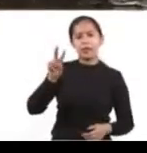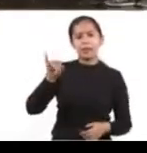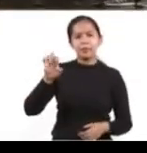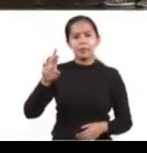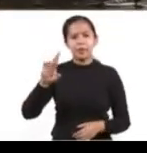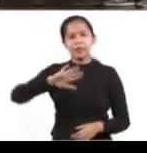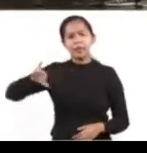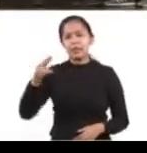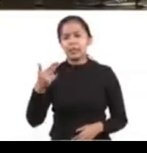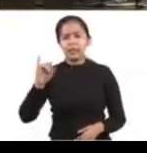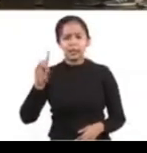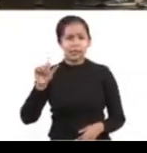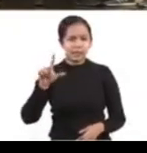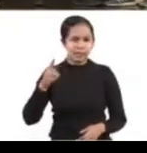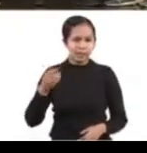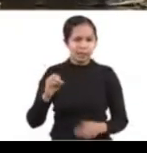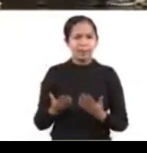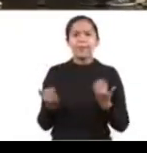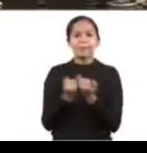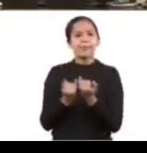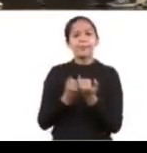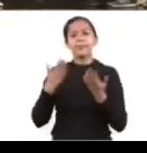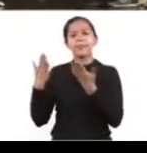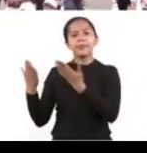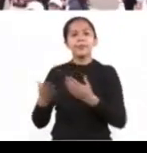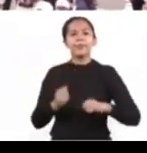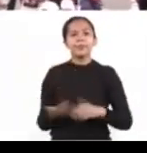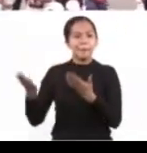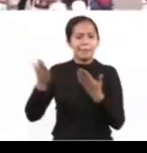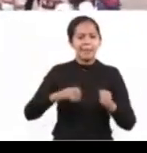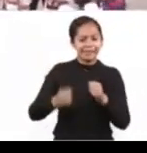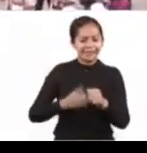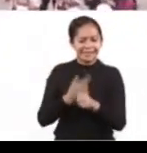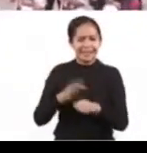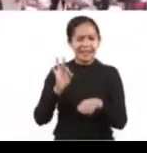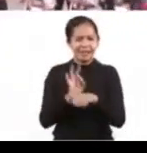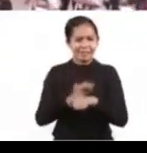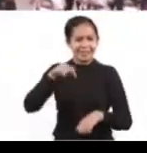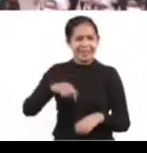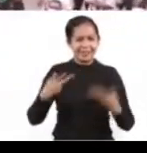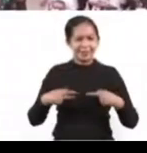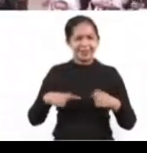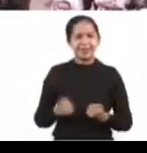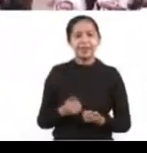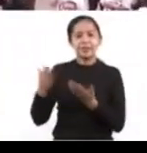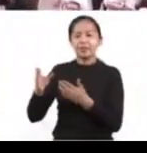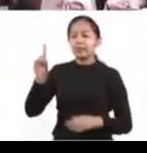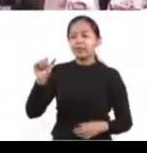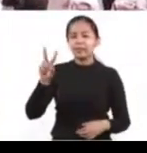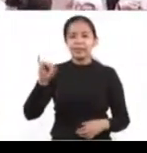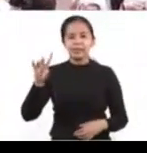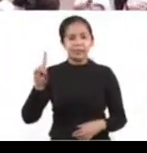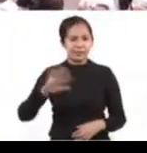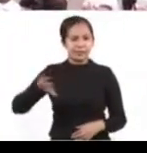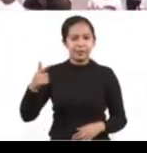Ariel Hidalgo Ponce. Saludamos también la presencia del representante de la Secretaría de la Defensa Nacional, general Brigadier Said Gerardo